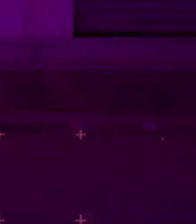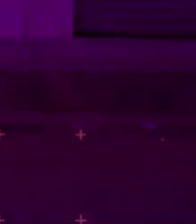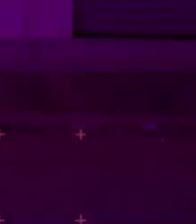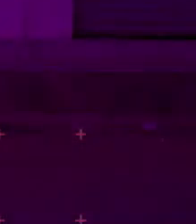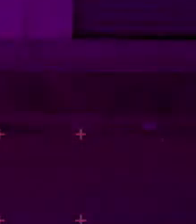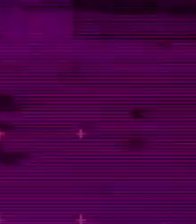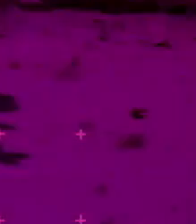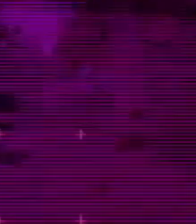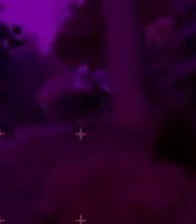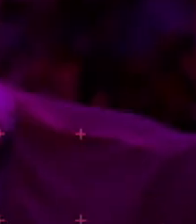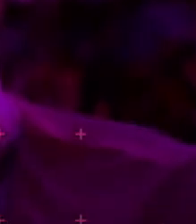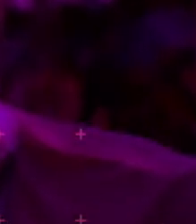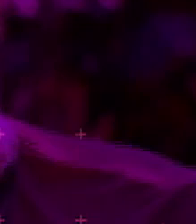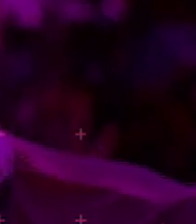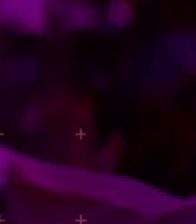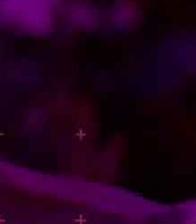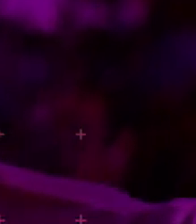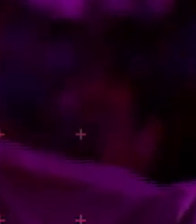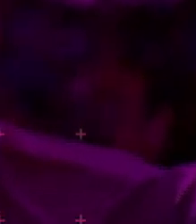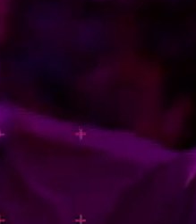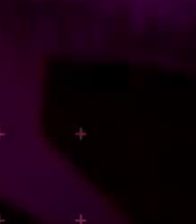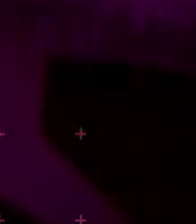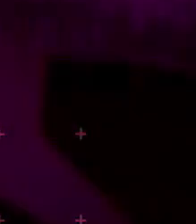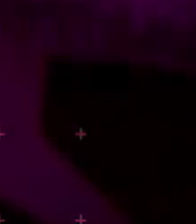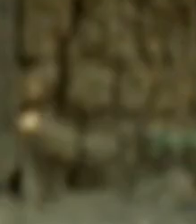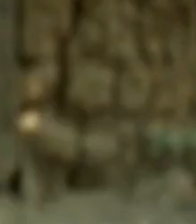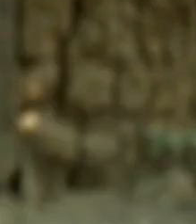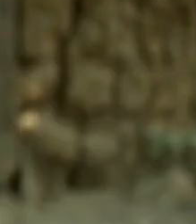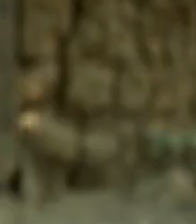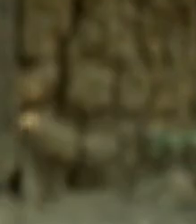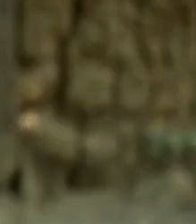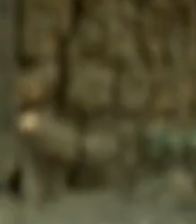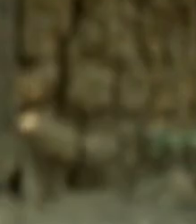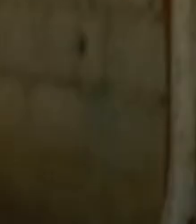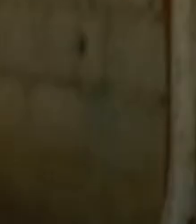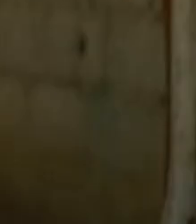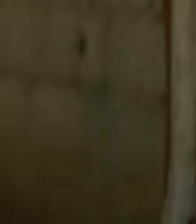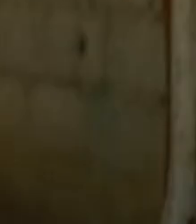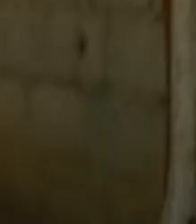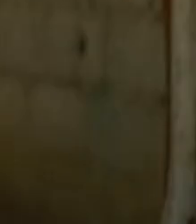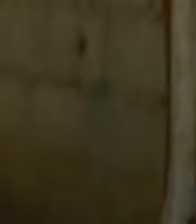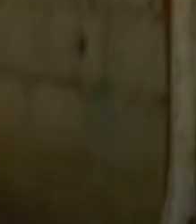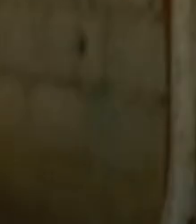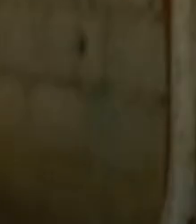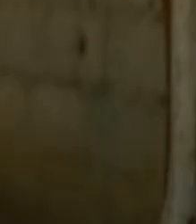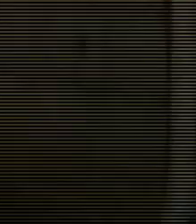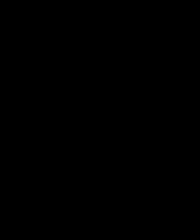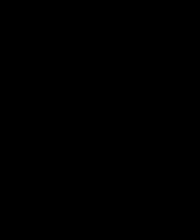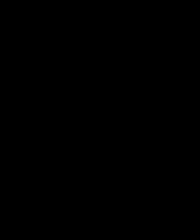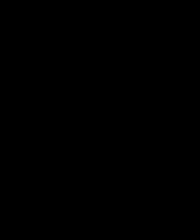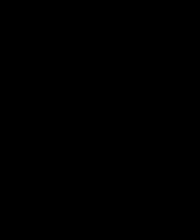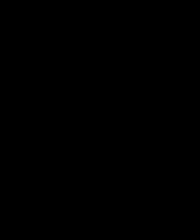13, Costa Rica Televisión. Nosotros somos Fórmula de Cambio.